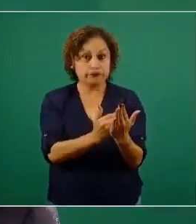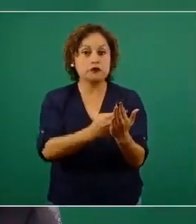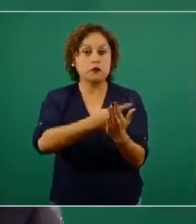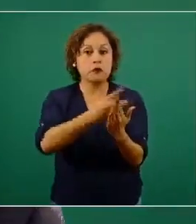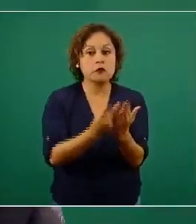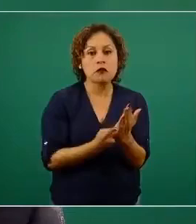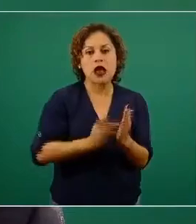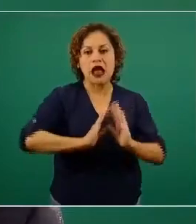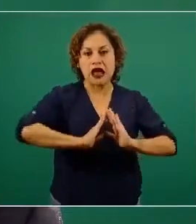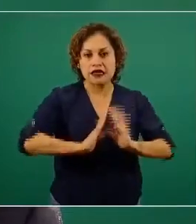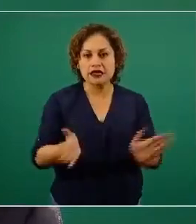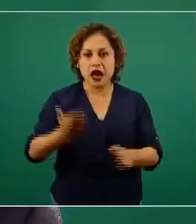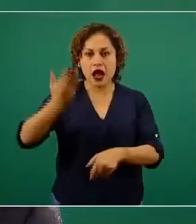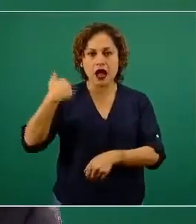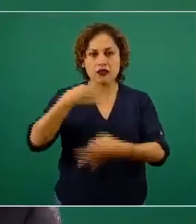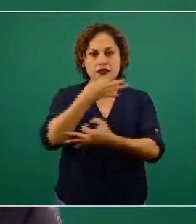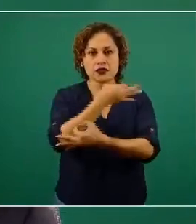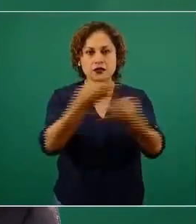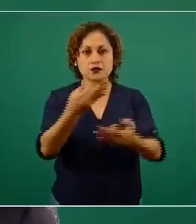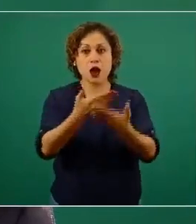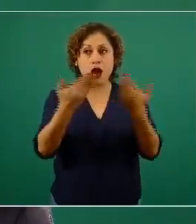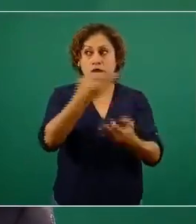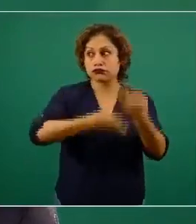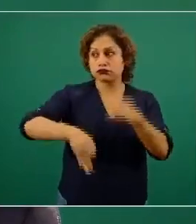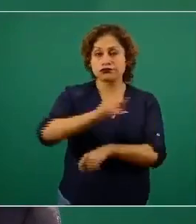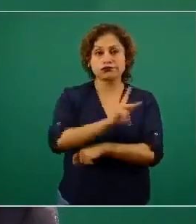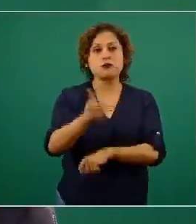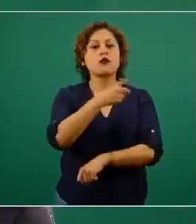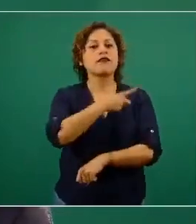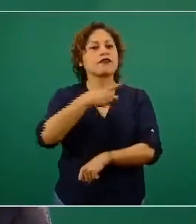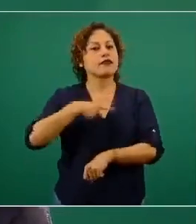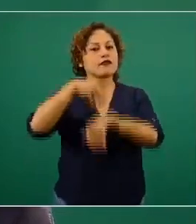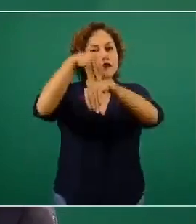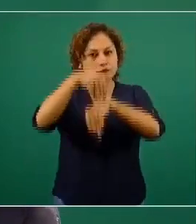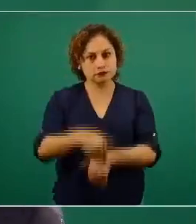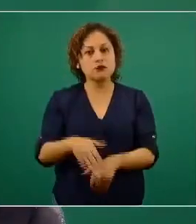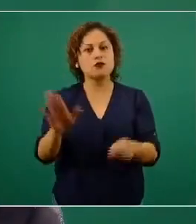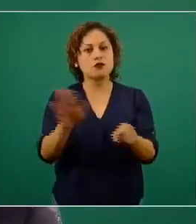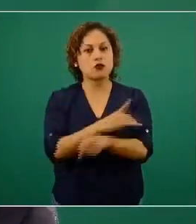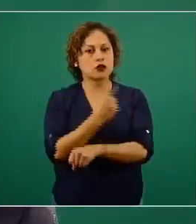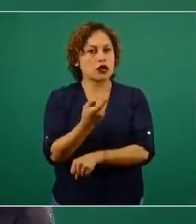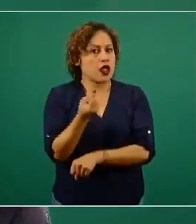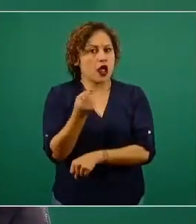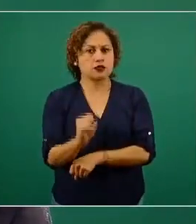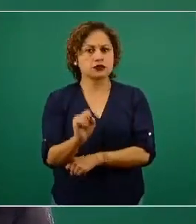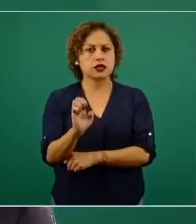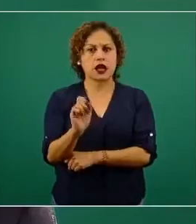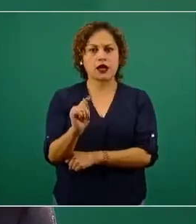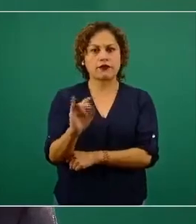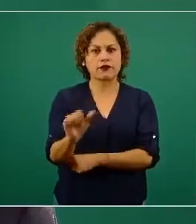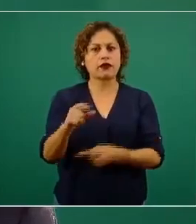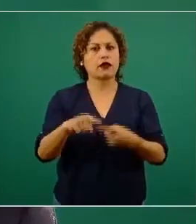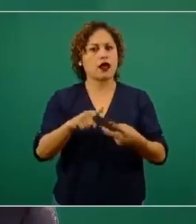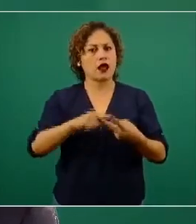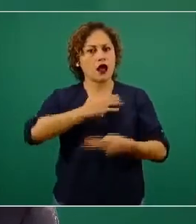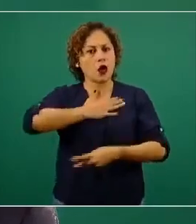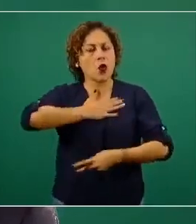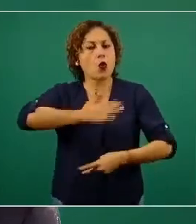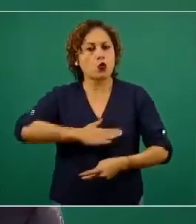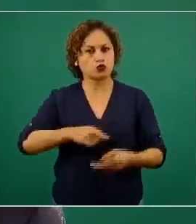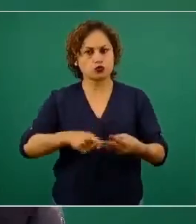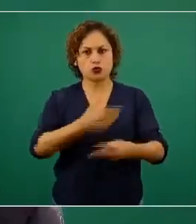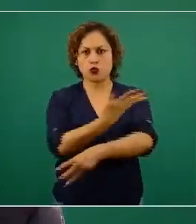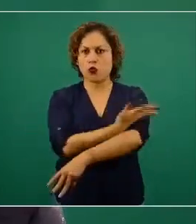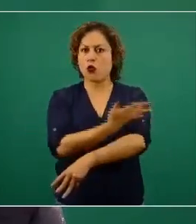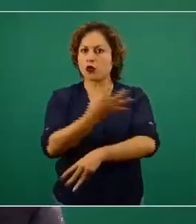escrupulosamente. Es de obvia resolución, por razones éticas, por razones de justicia distributiva, por un principio básico de